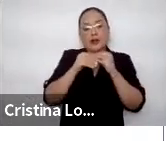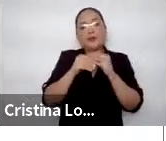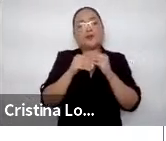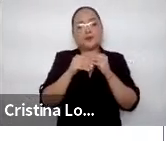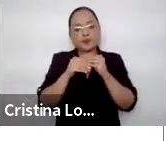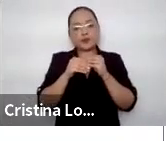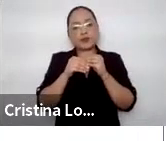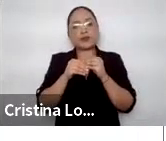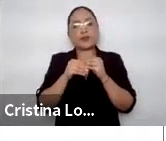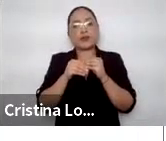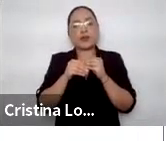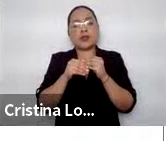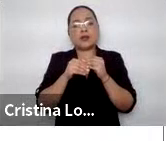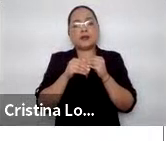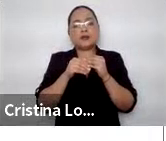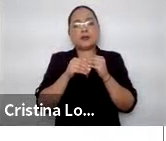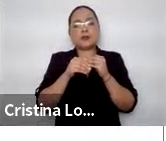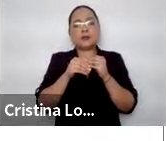sentido,